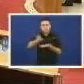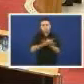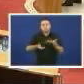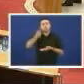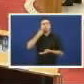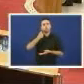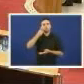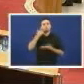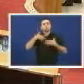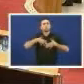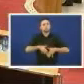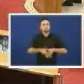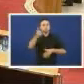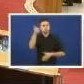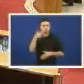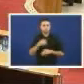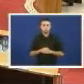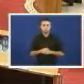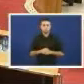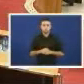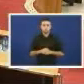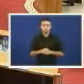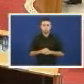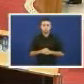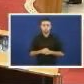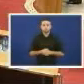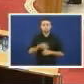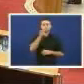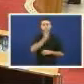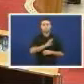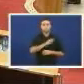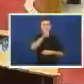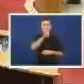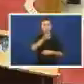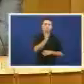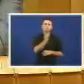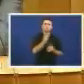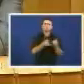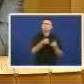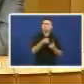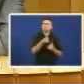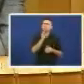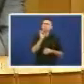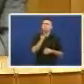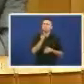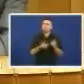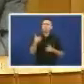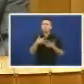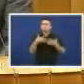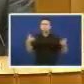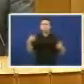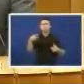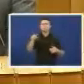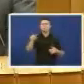e o señor Feijó tanto arrepido lle producen. Leva razón ese de bello dito galés que nos recorda que